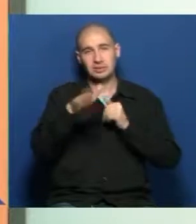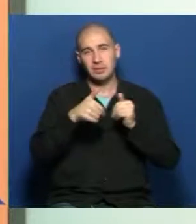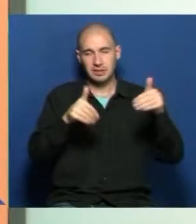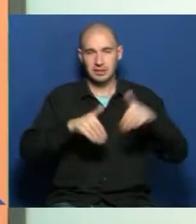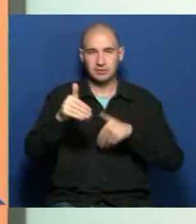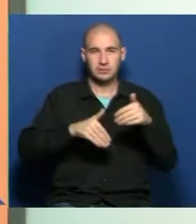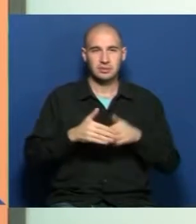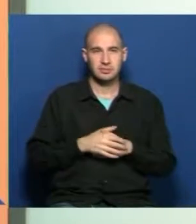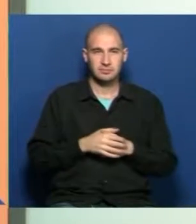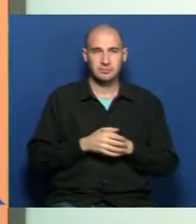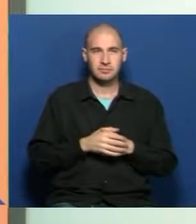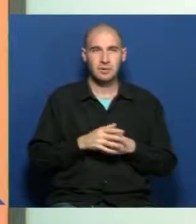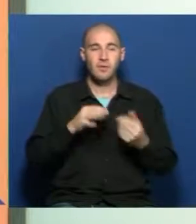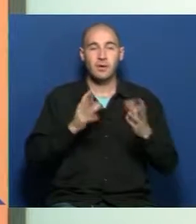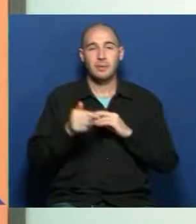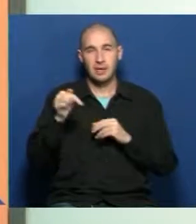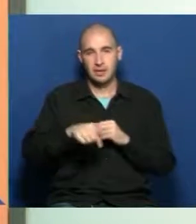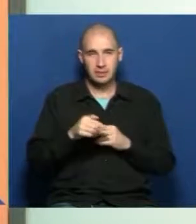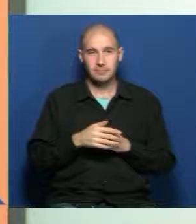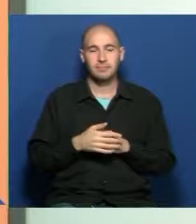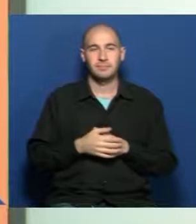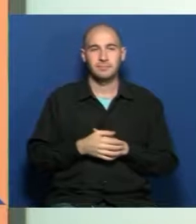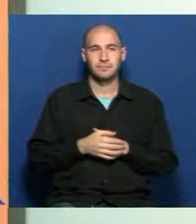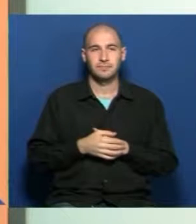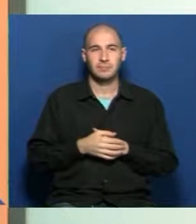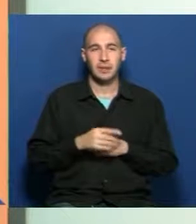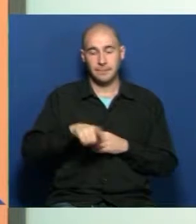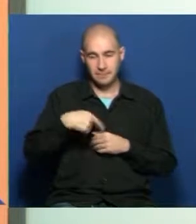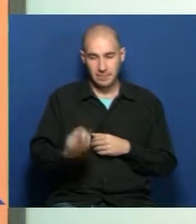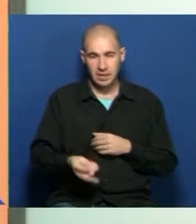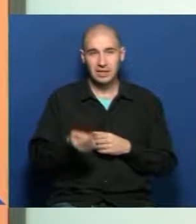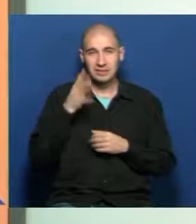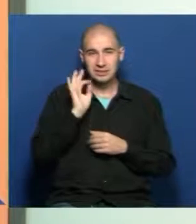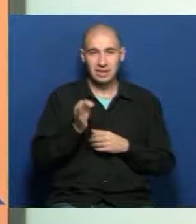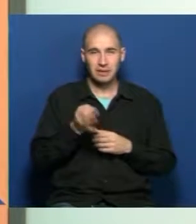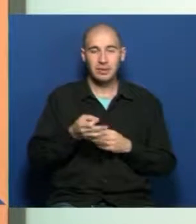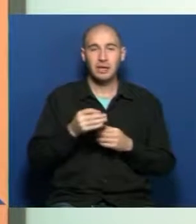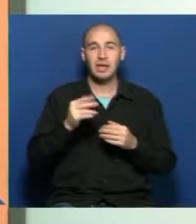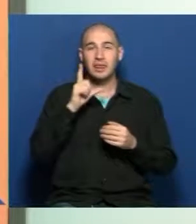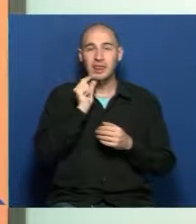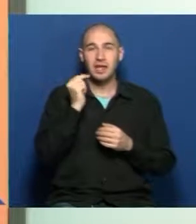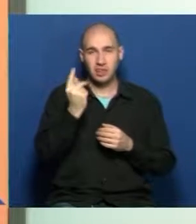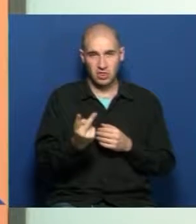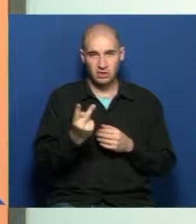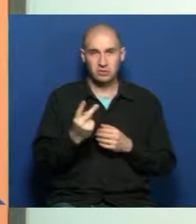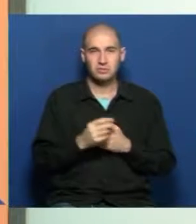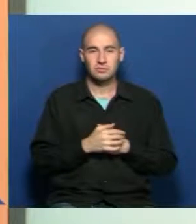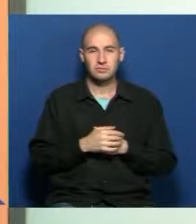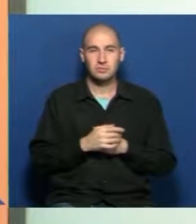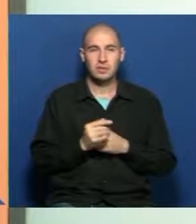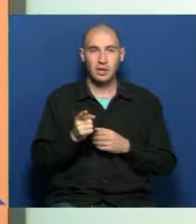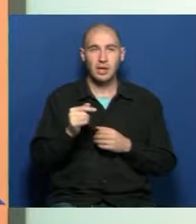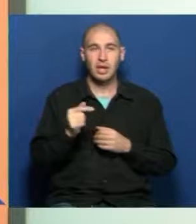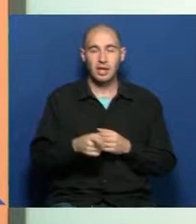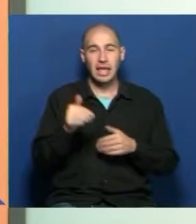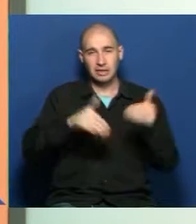elecciones. De esta manera, probablemente, a partir de mañana, sepamos que van a haber 2 días en los cuales van a